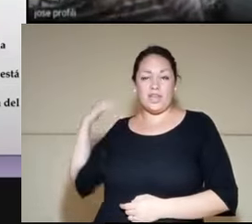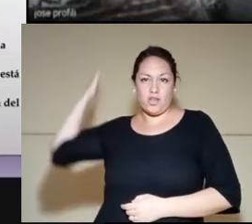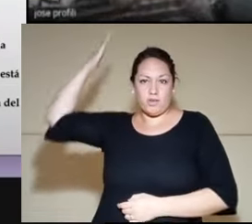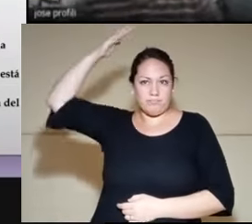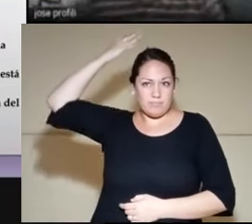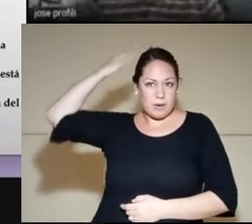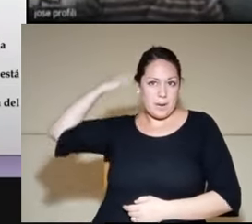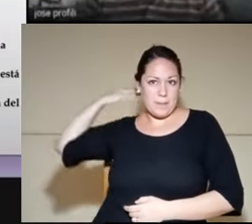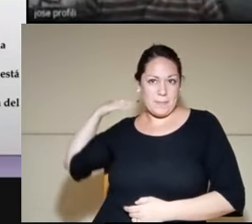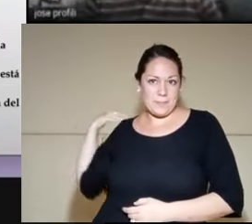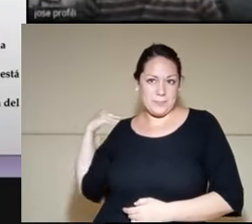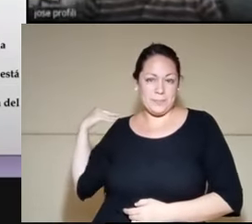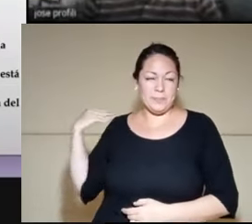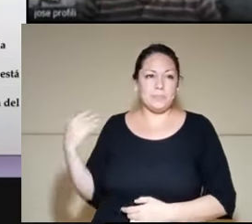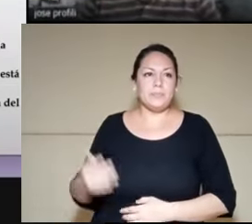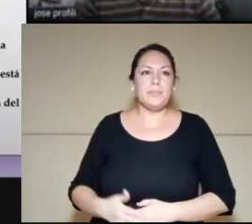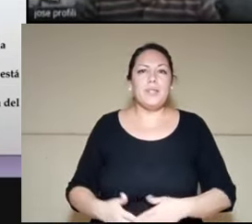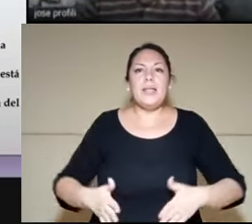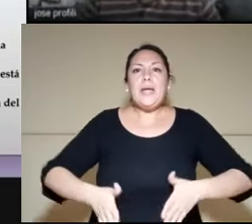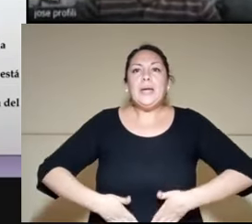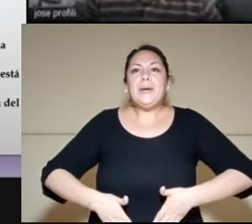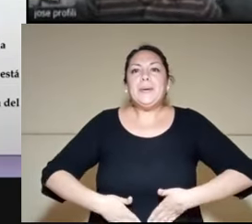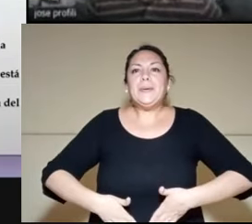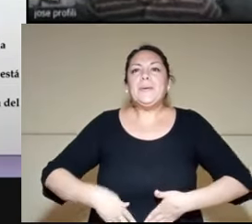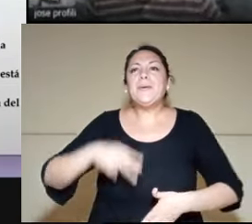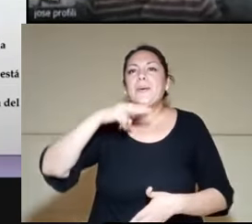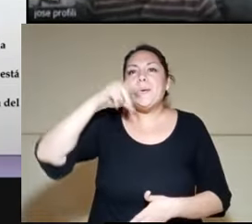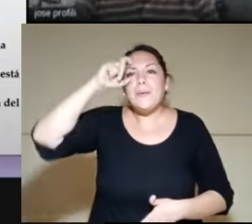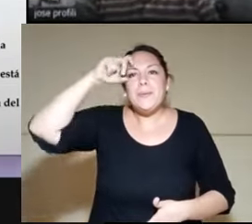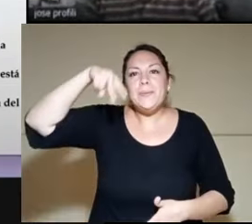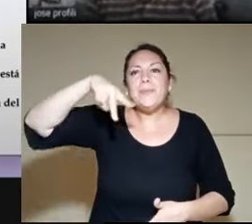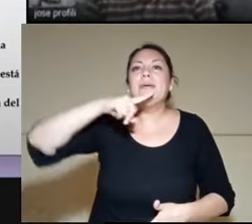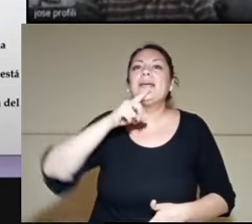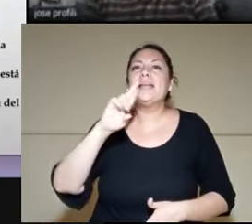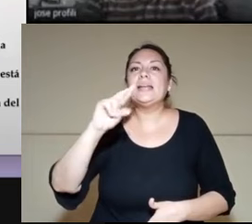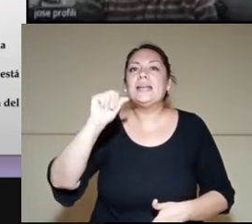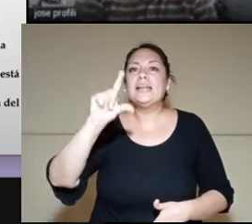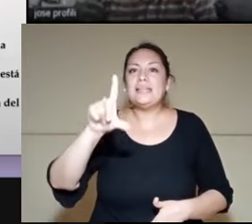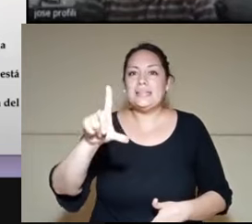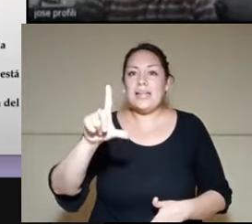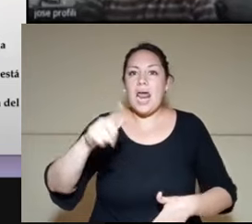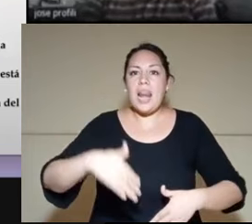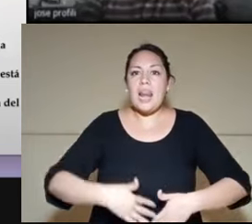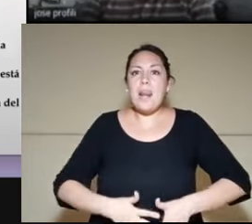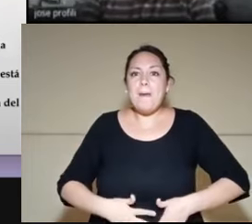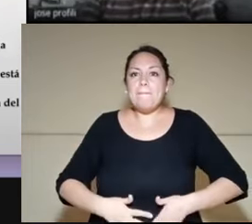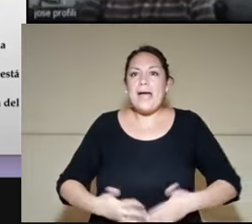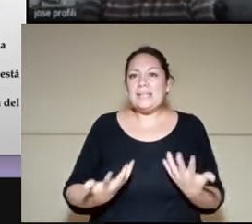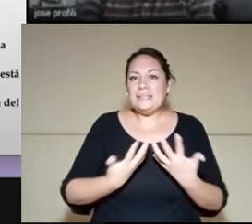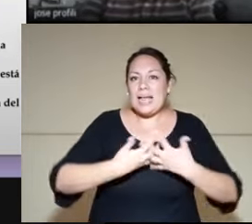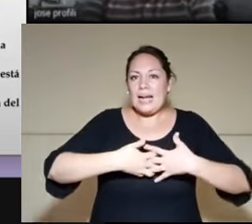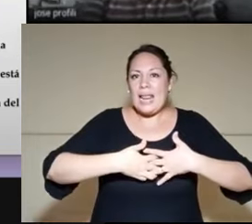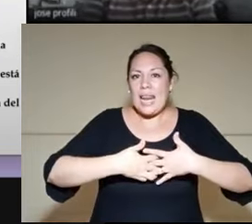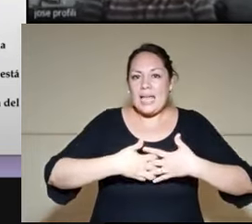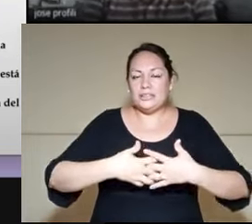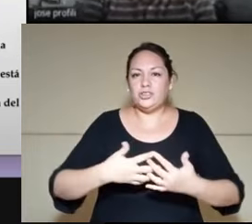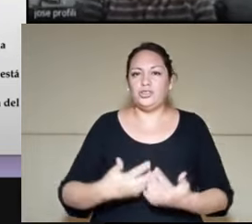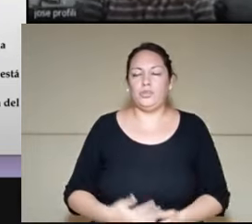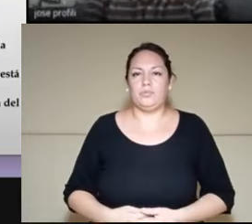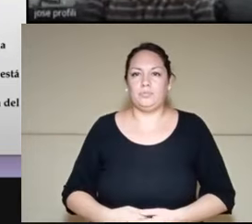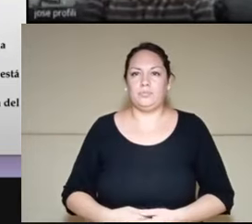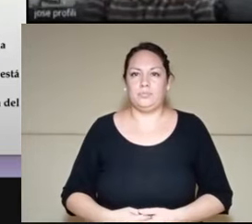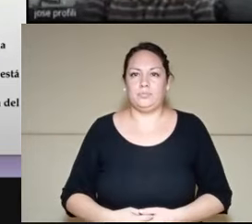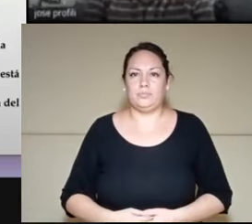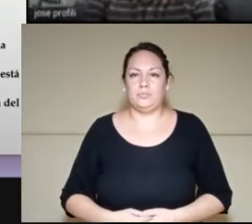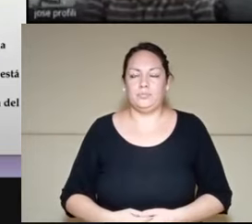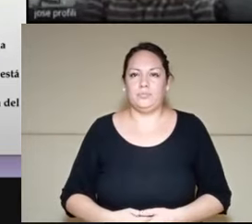dice la palabra, anterior es todo lo relacionado al vientre, por eso ventral. Todo lo que está relacionado con el vientre, con la panza, con